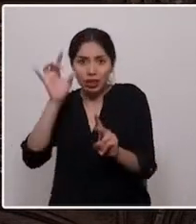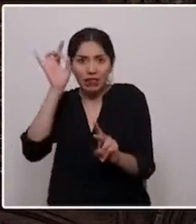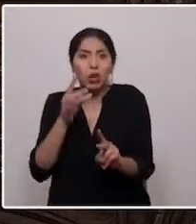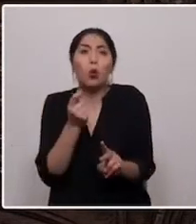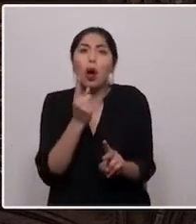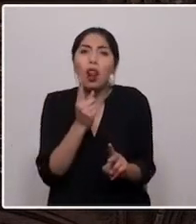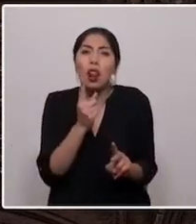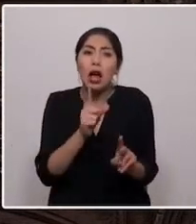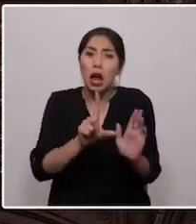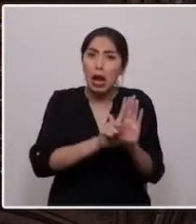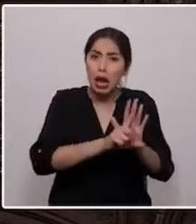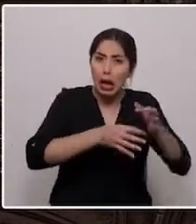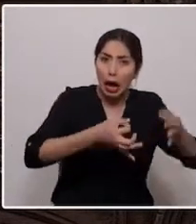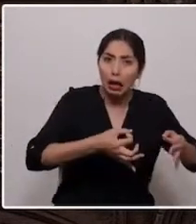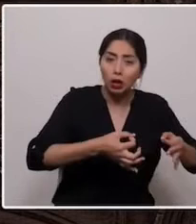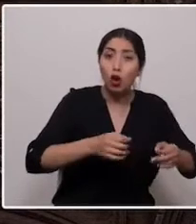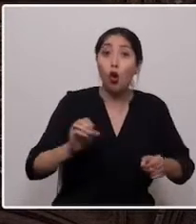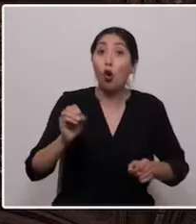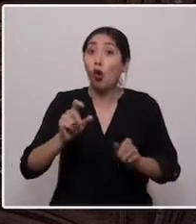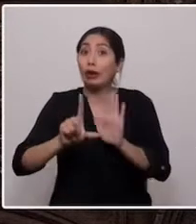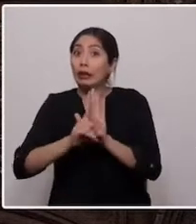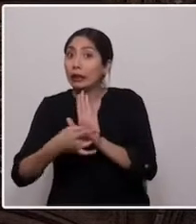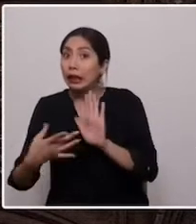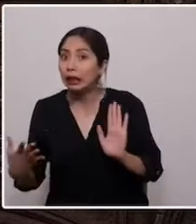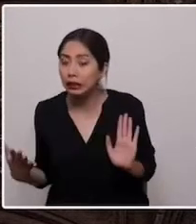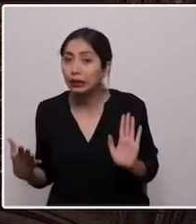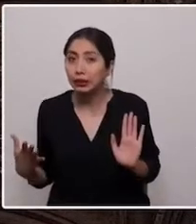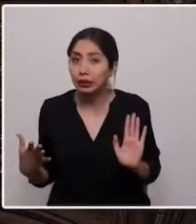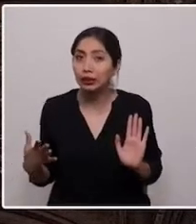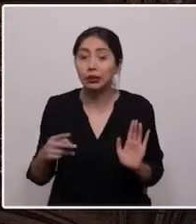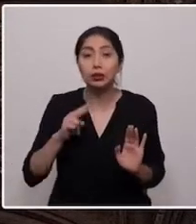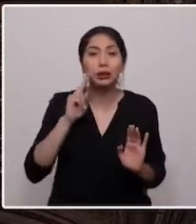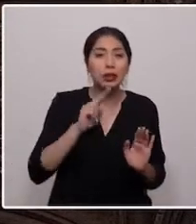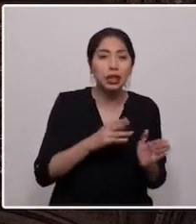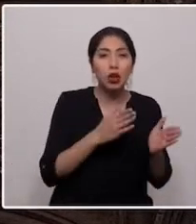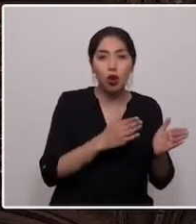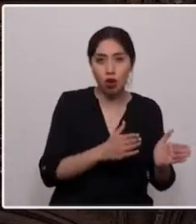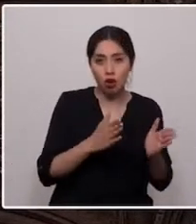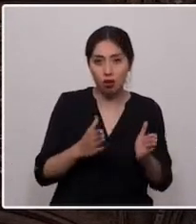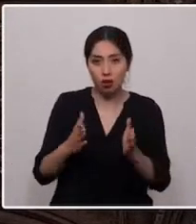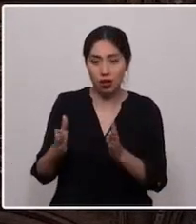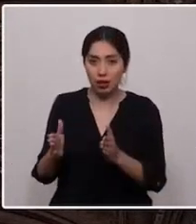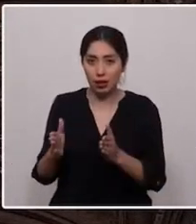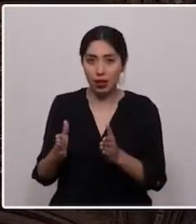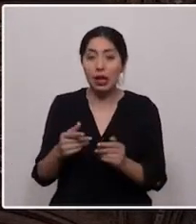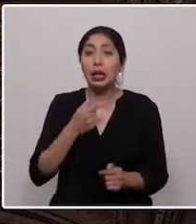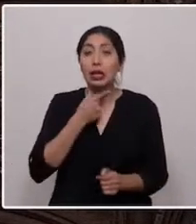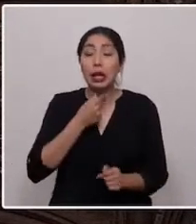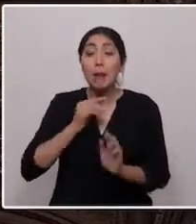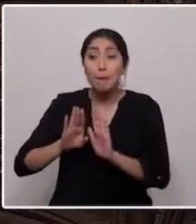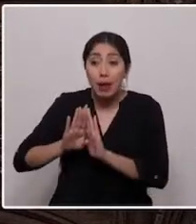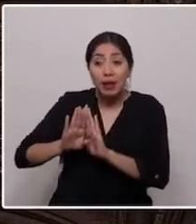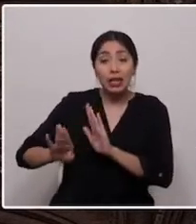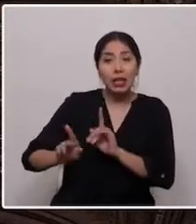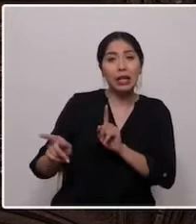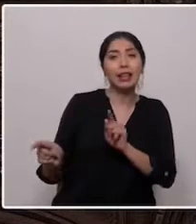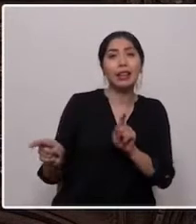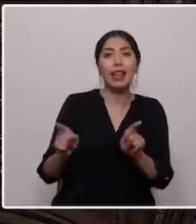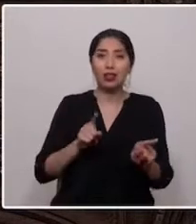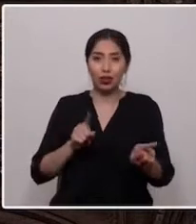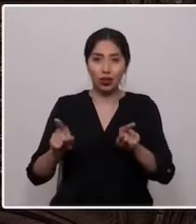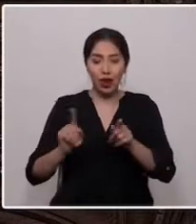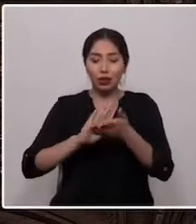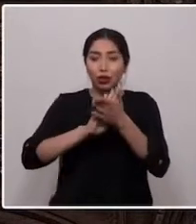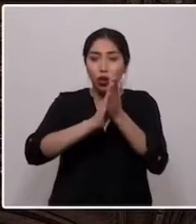y lo lícito, sin imponer un orden determinado. Busca prevenir y gestionar adecuadamente los conflictos y